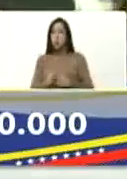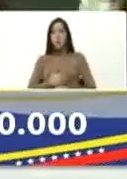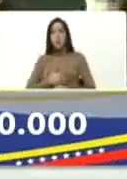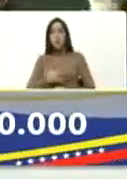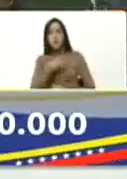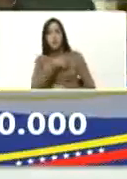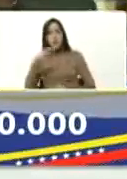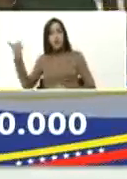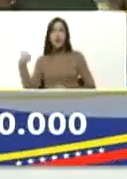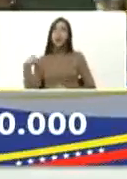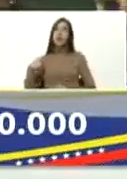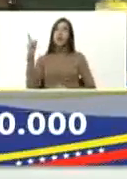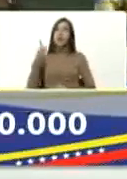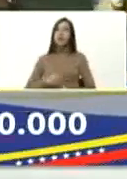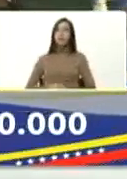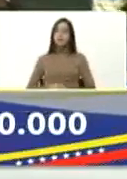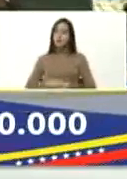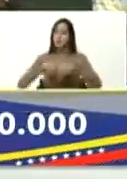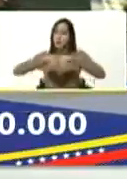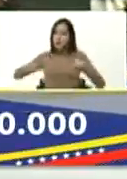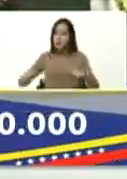donde está el hito